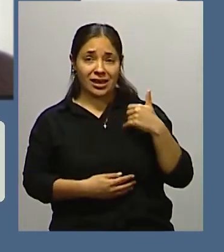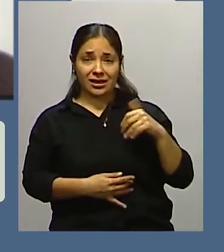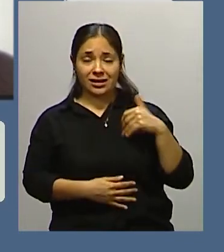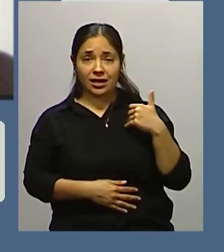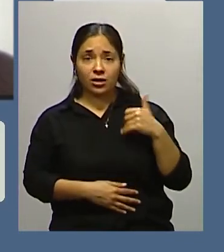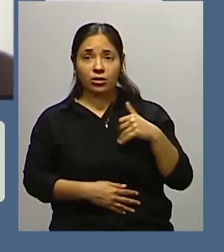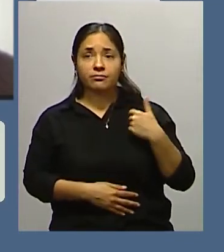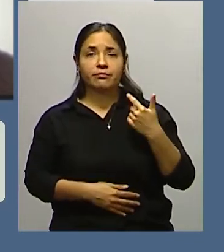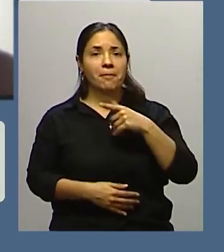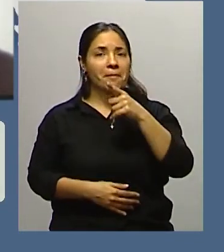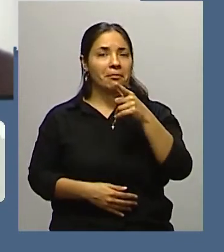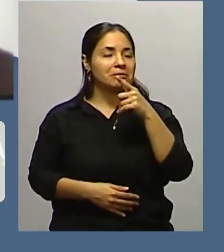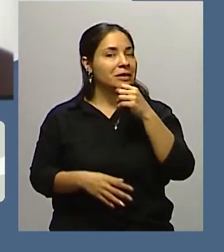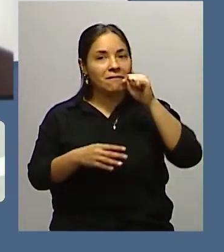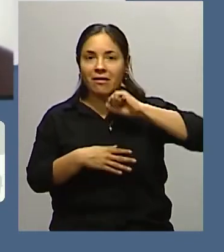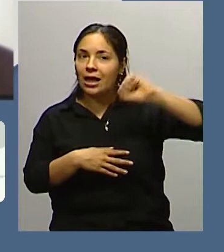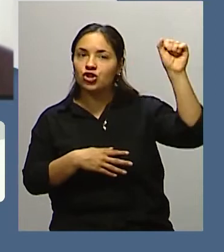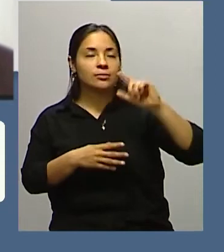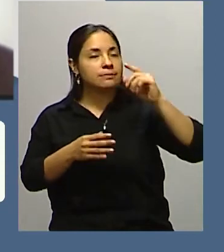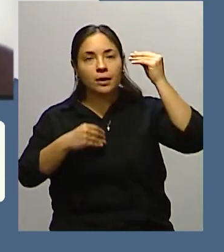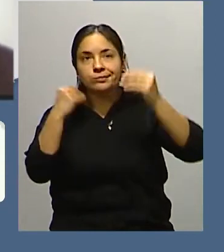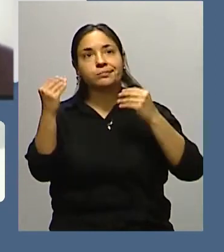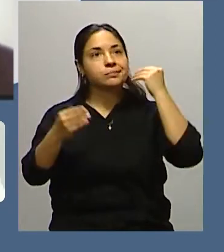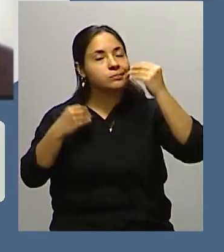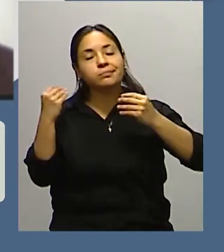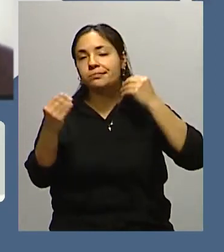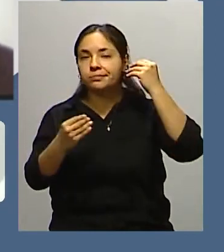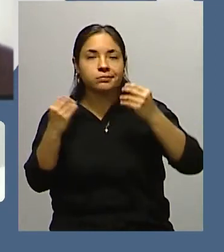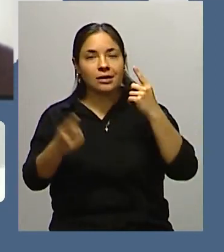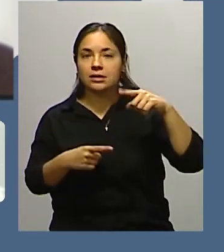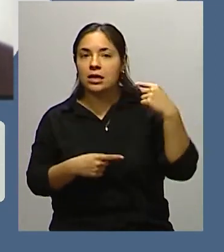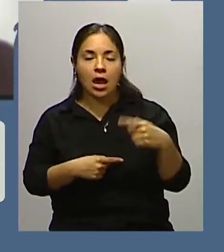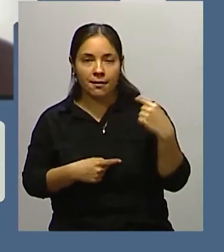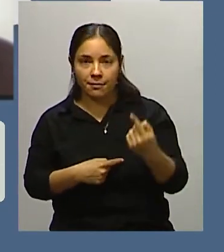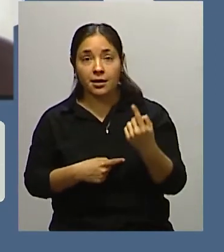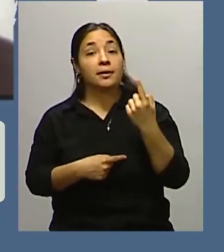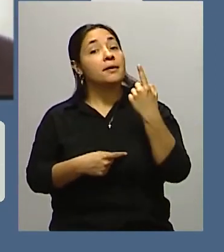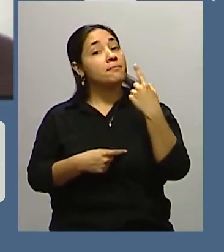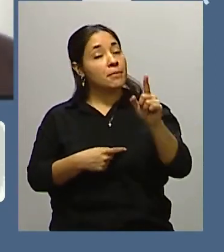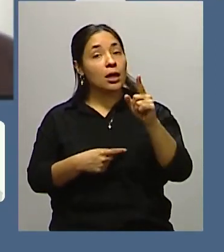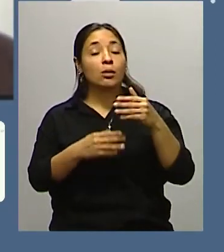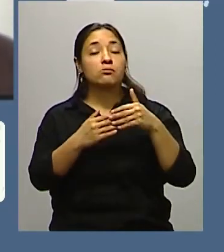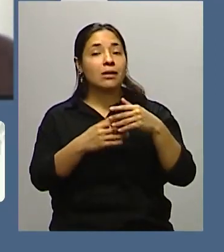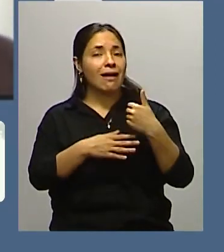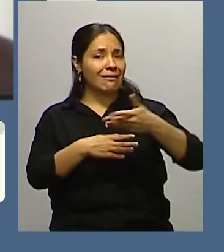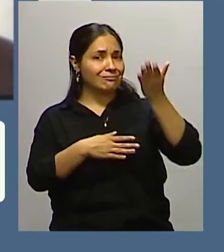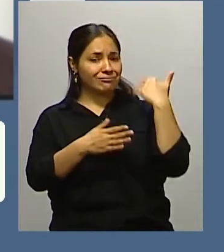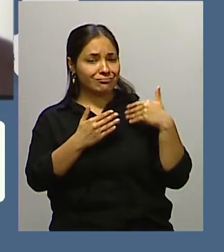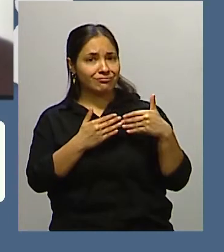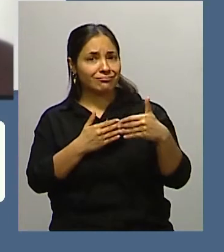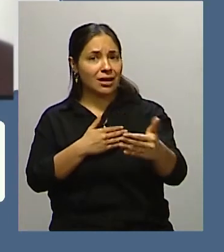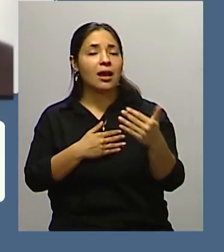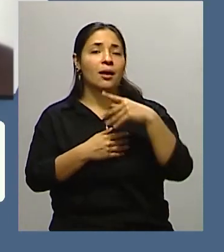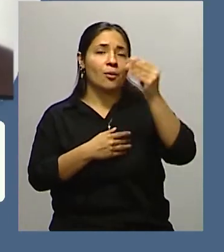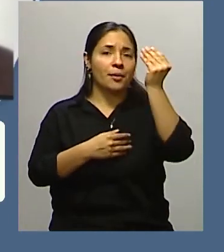como el dolor de cabeza de siempre, pero empezó a ser un tema muy de preocupación, y usted lo acaba de decir, ¿no? Las medidas que han tomado